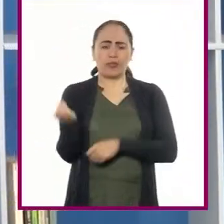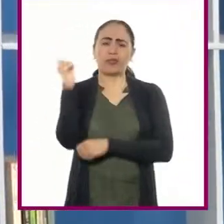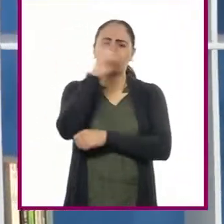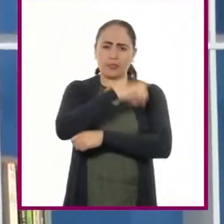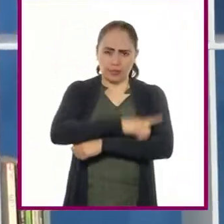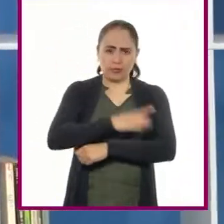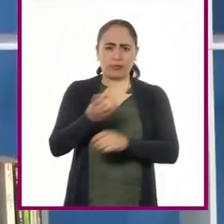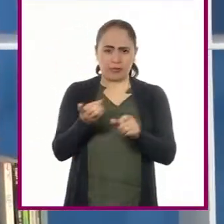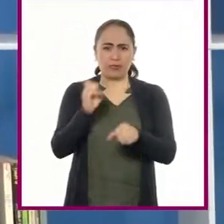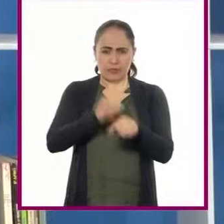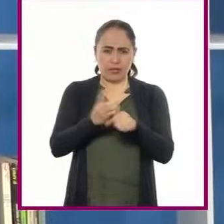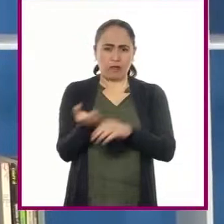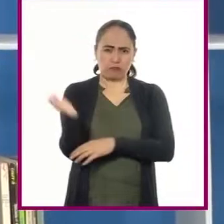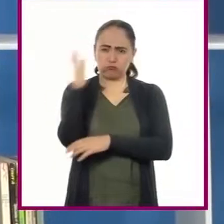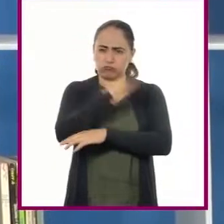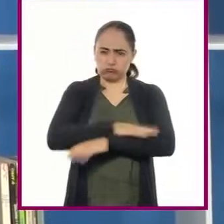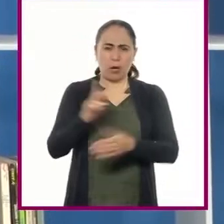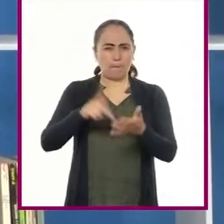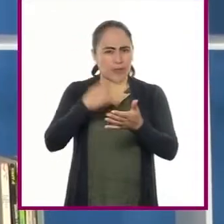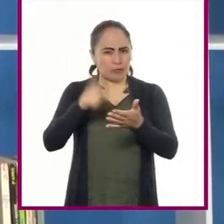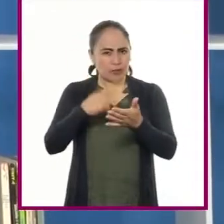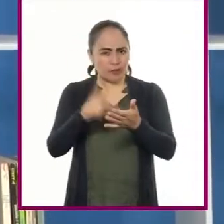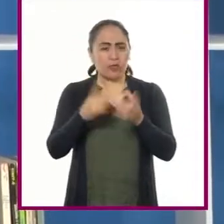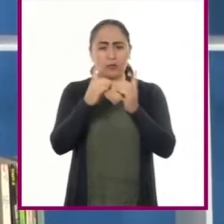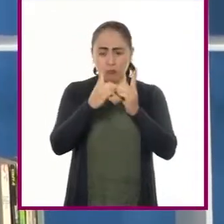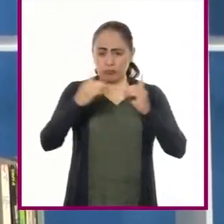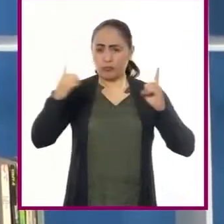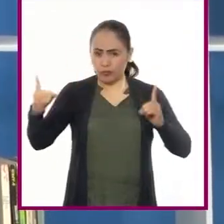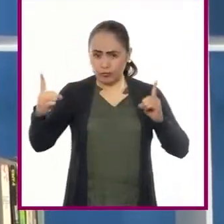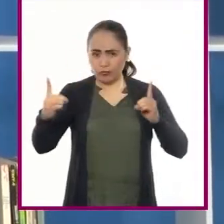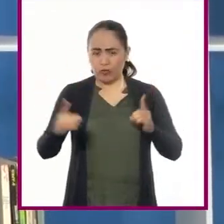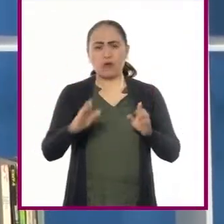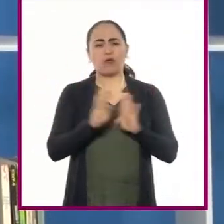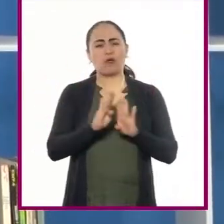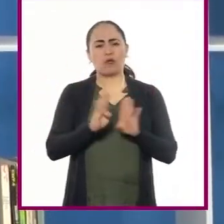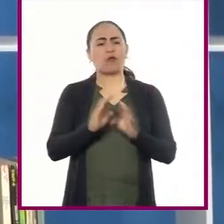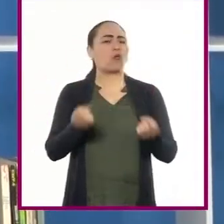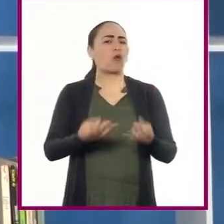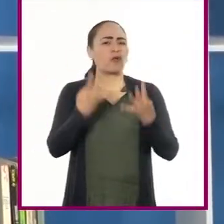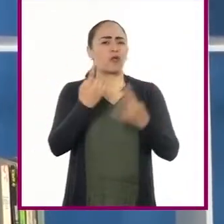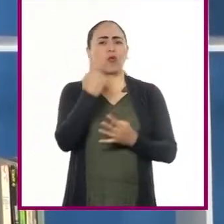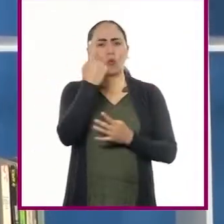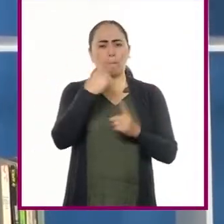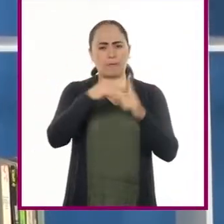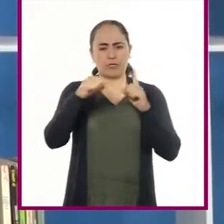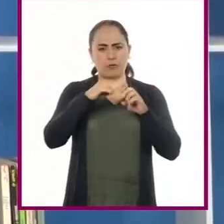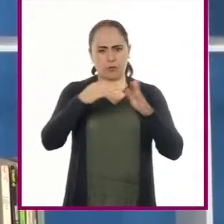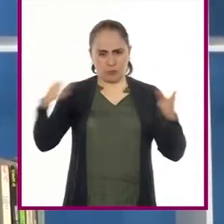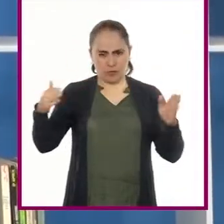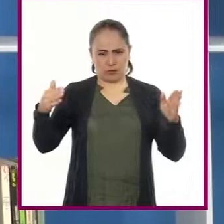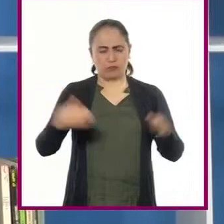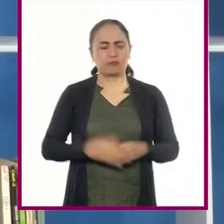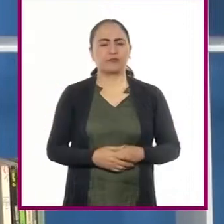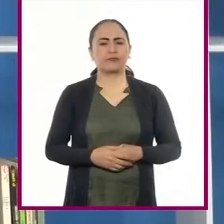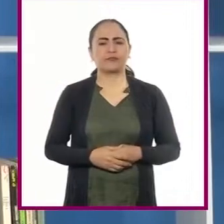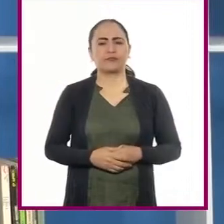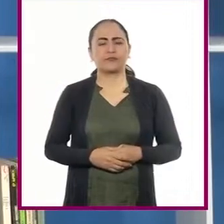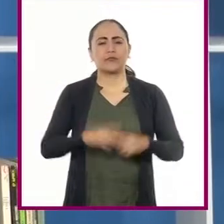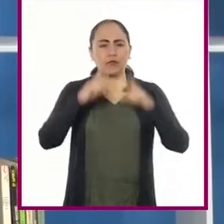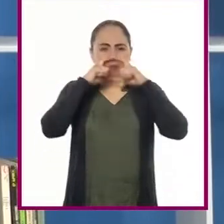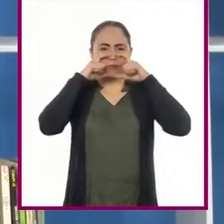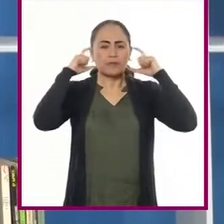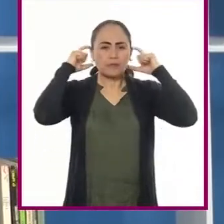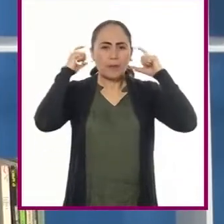día. Mantener la sana distancia, alejándonos 1,5 metros de las demás personas y usar el